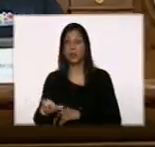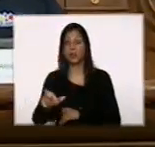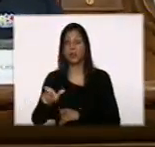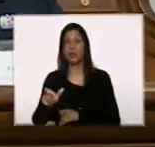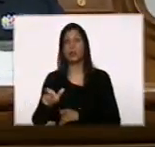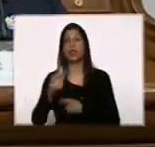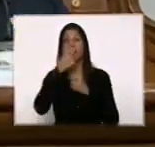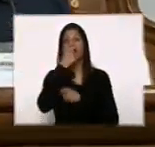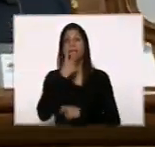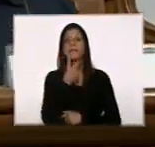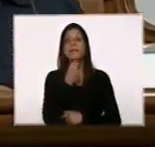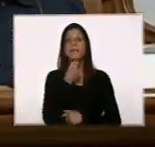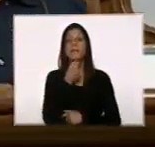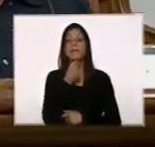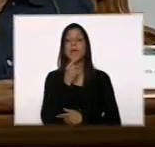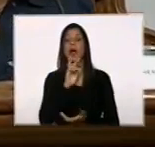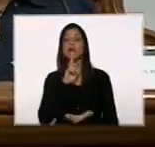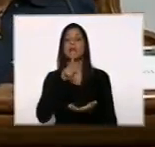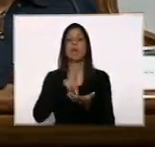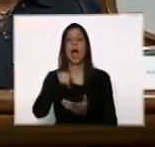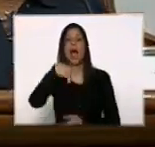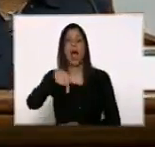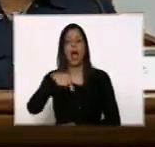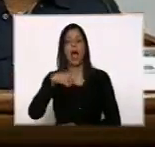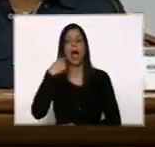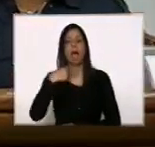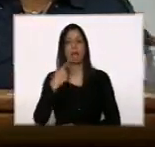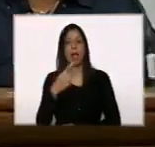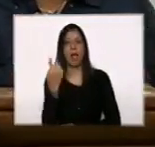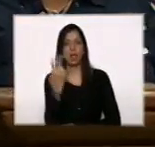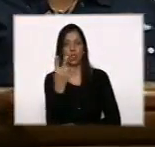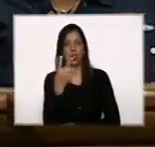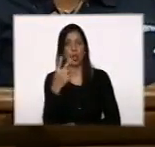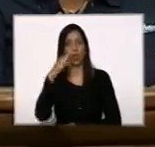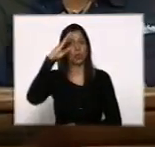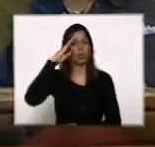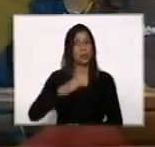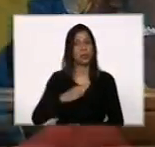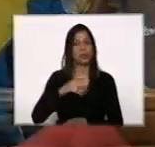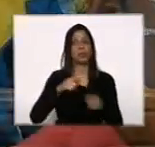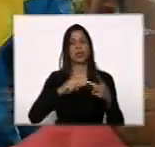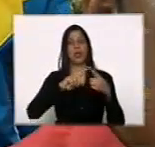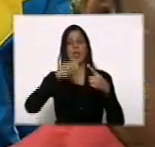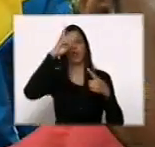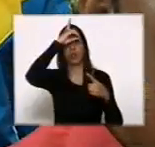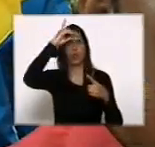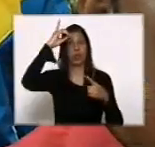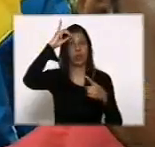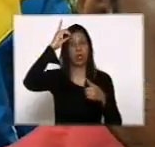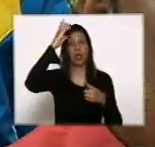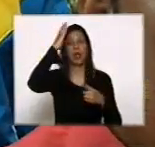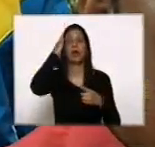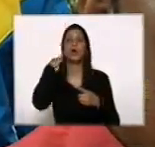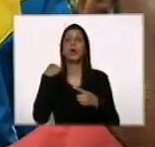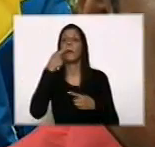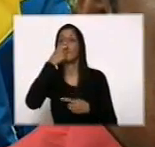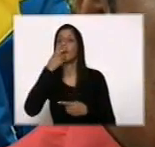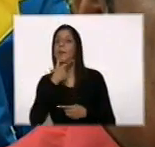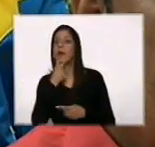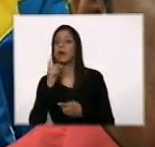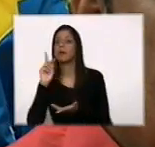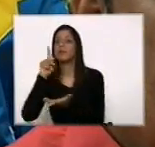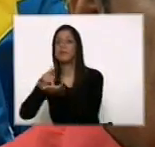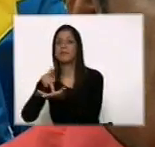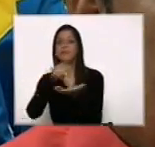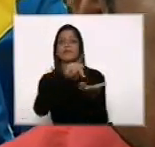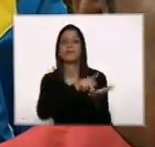Ameliach, hablaron acá hoy dos soldados de la patria, Diosdado Cabello y Francisco Ameliach,